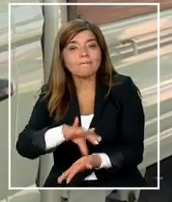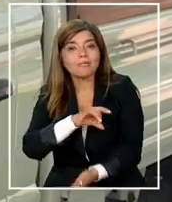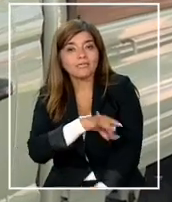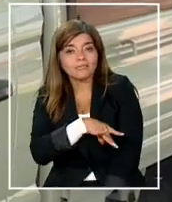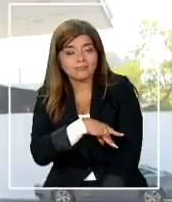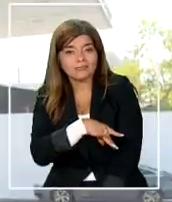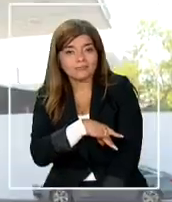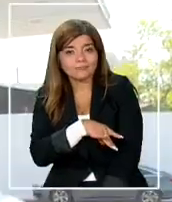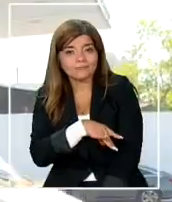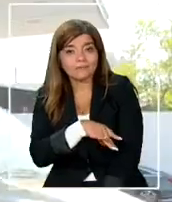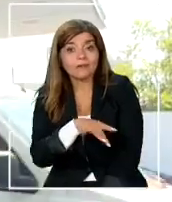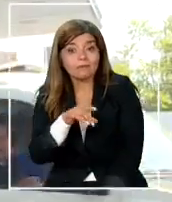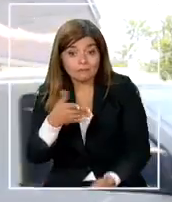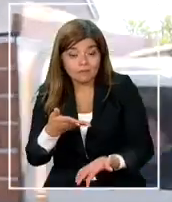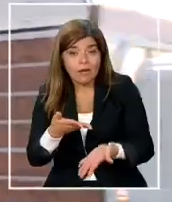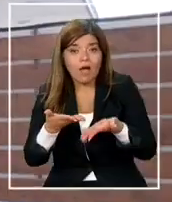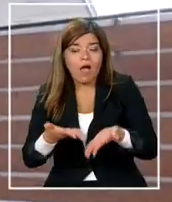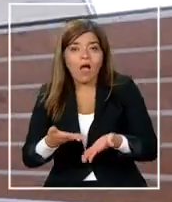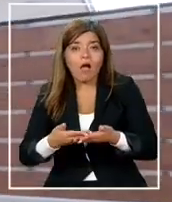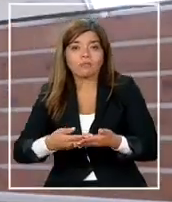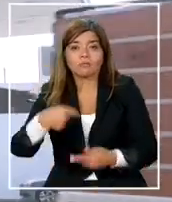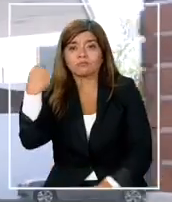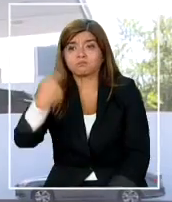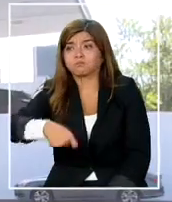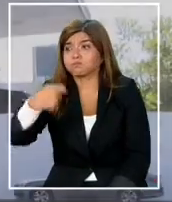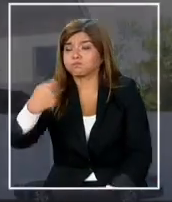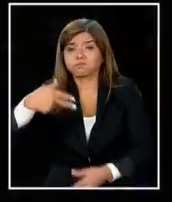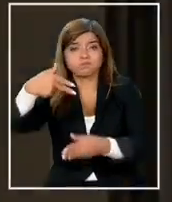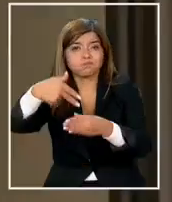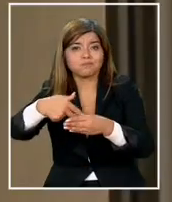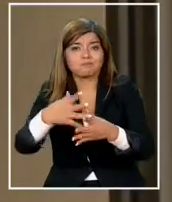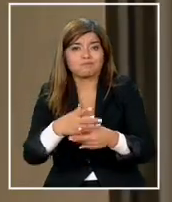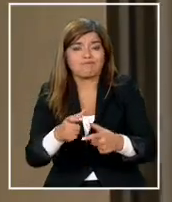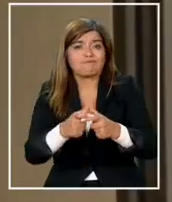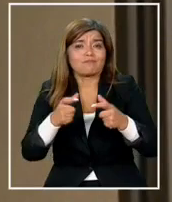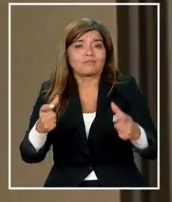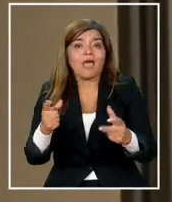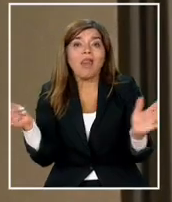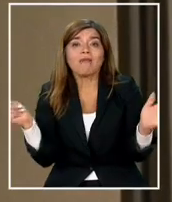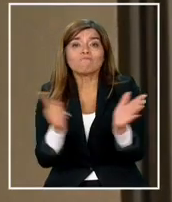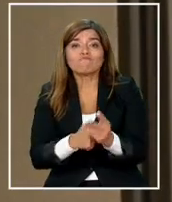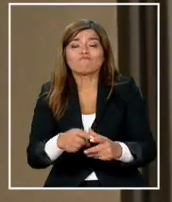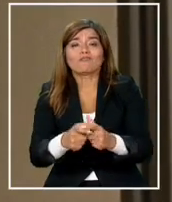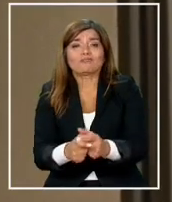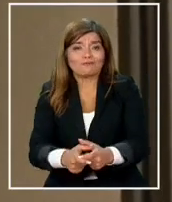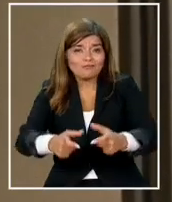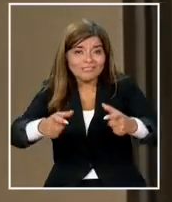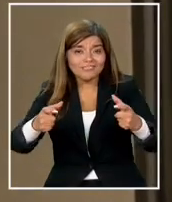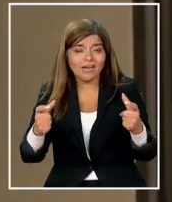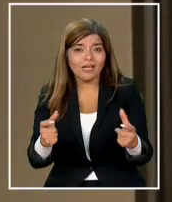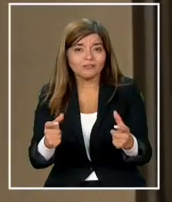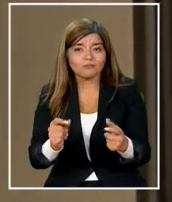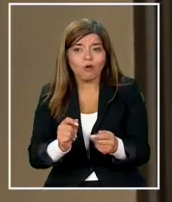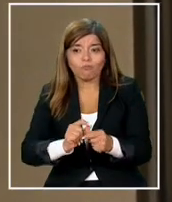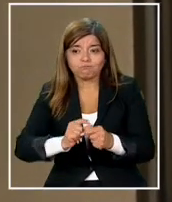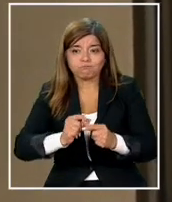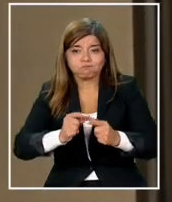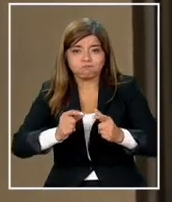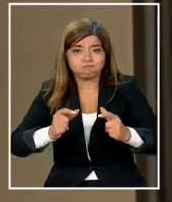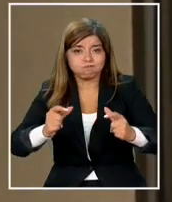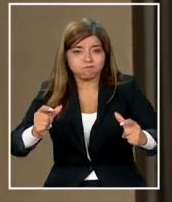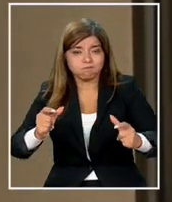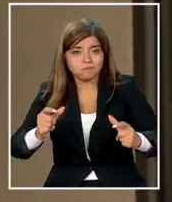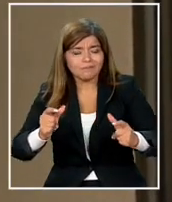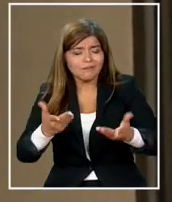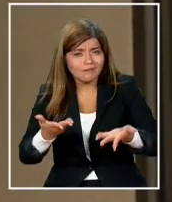En Chile el precio de los combustibles ya está alto y el impuesto es muy alto. Por lo tanto, aumentarlo más no va a